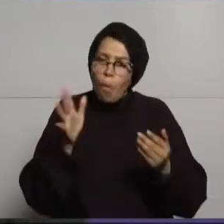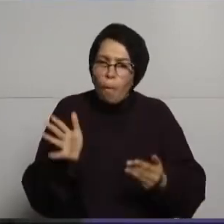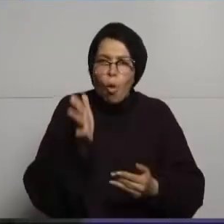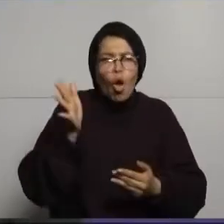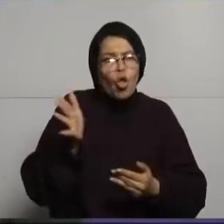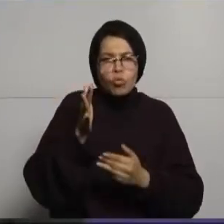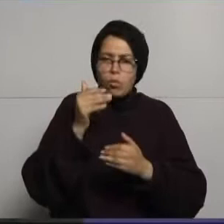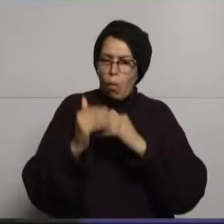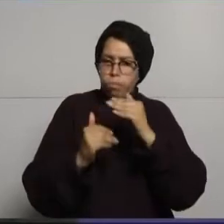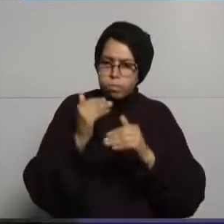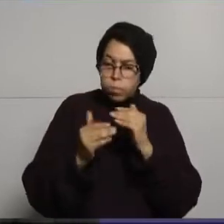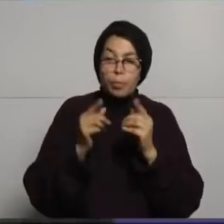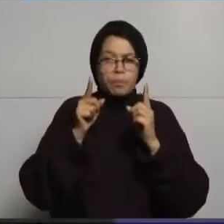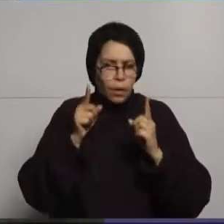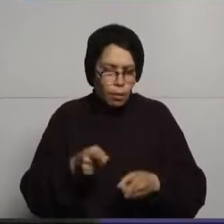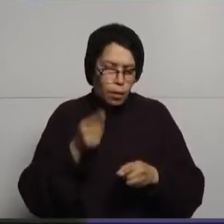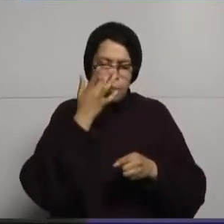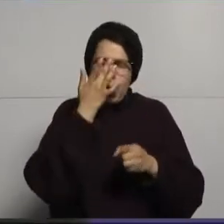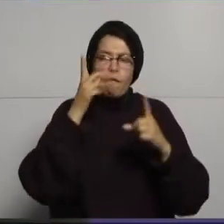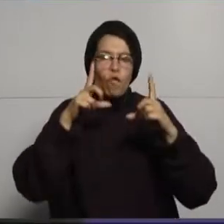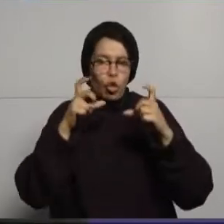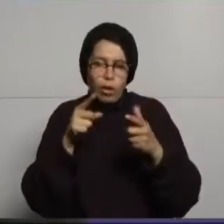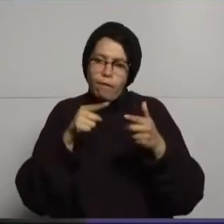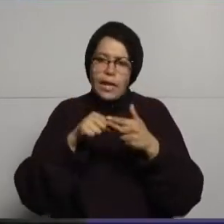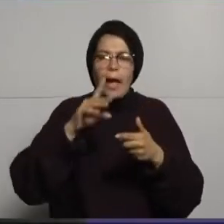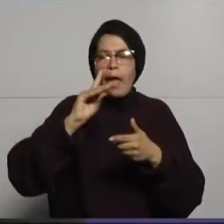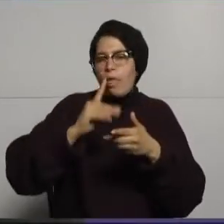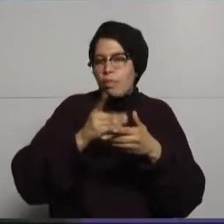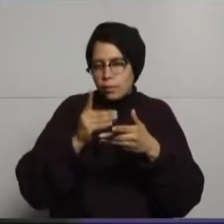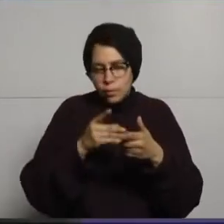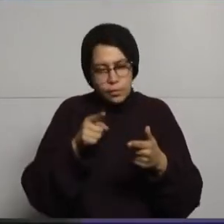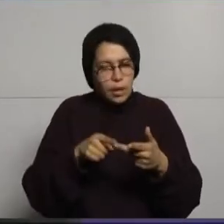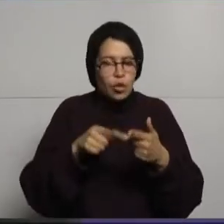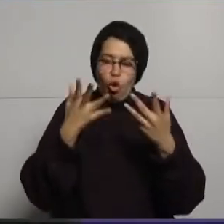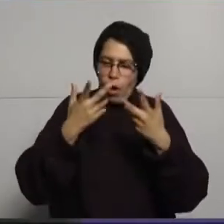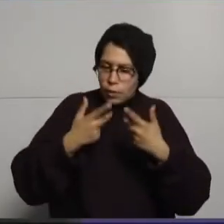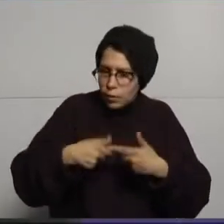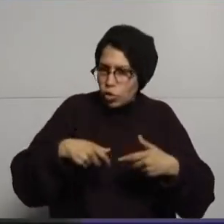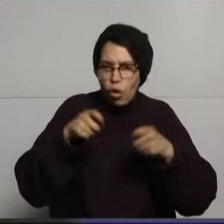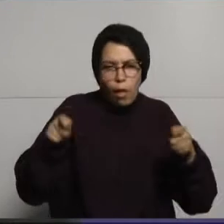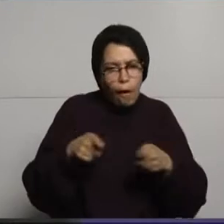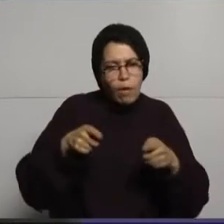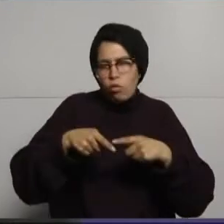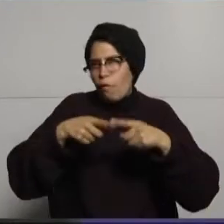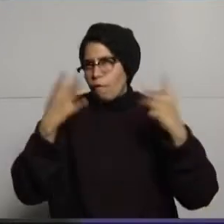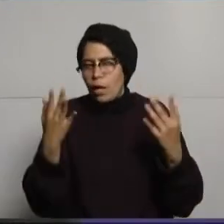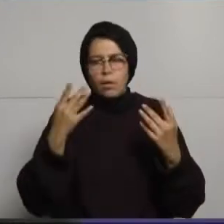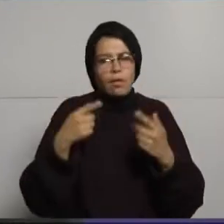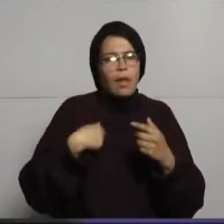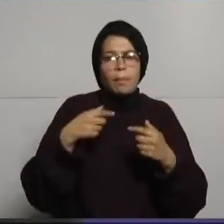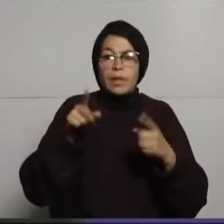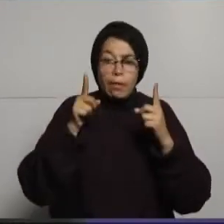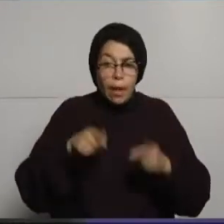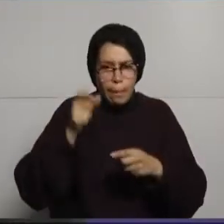como consultoría, software audiovisual, fotografía, diseño, organización de eventos, capacitación. En